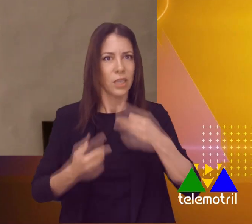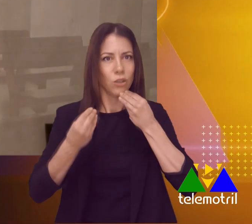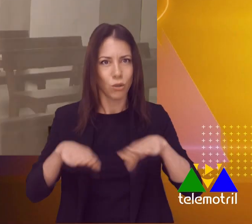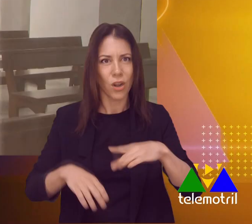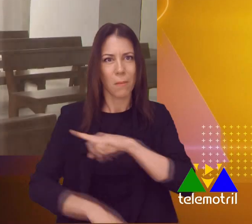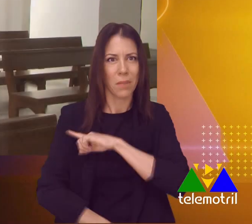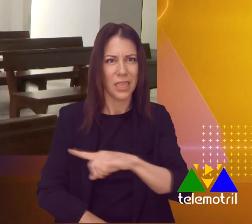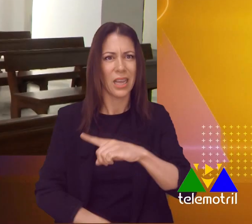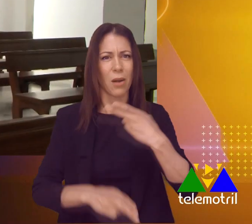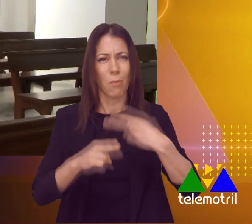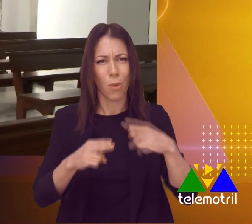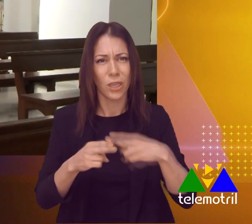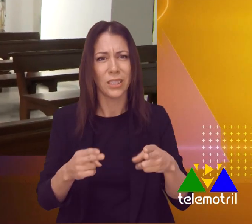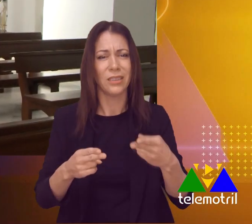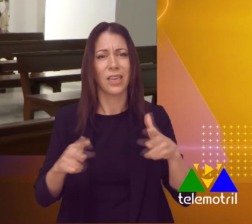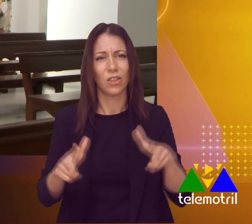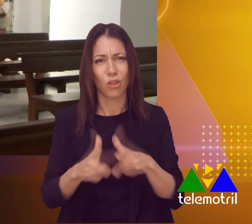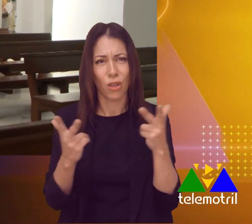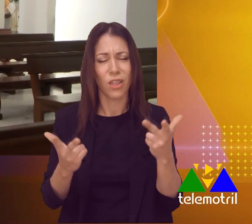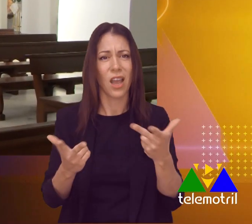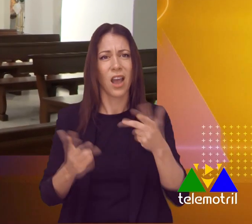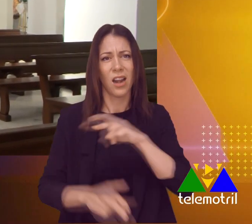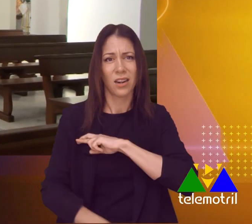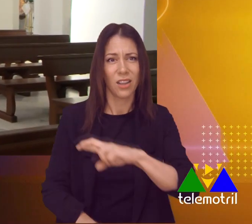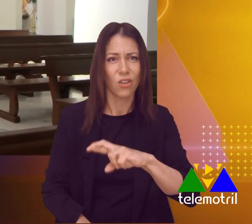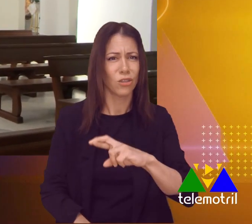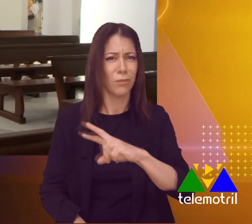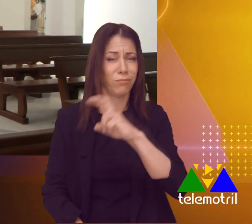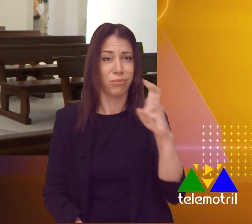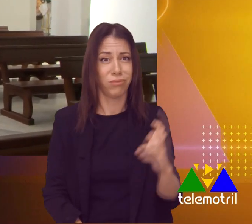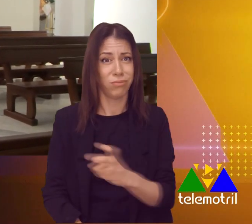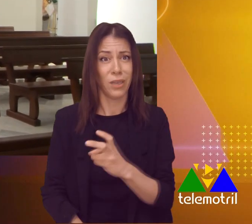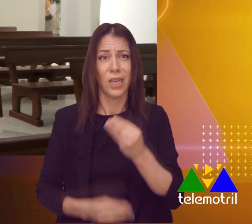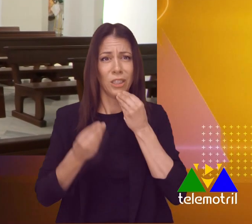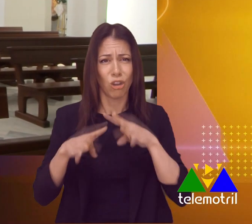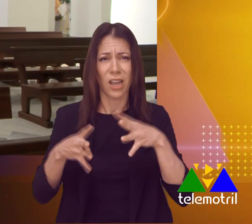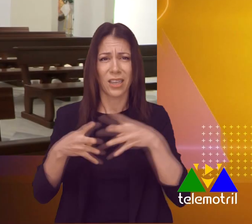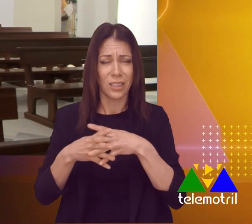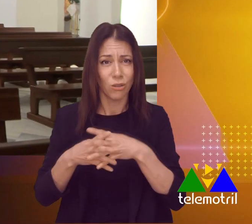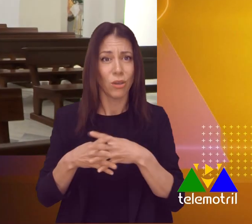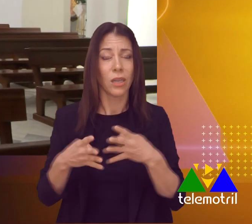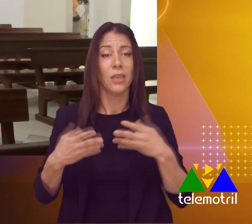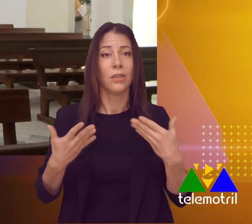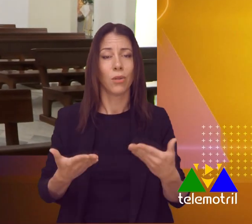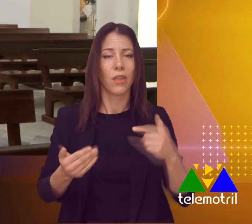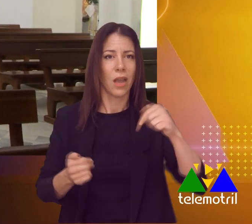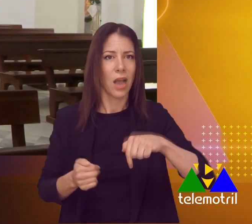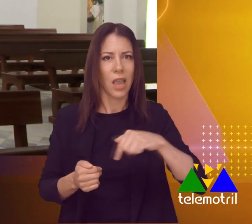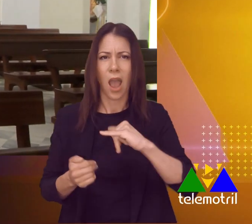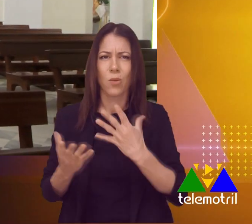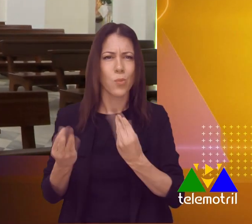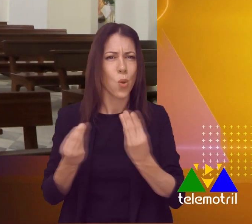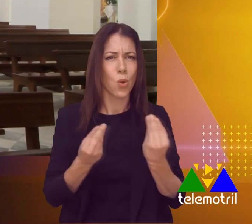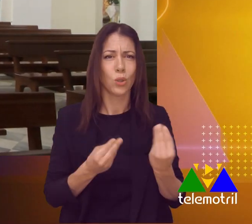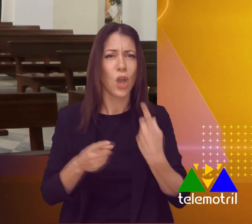historia política, historia social, historia religiosa, es decir, que historia arquitectónica, es decir, que tenemos un montón